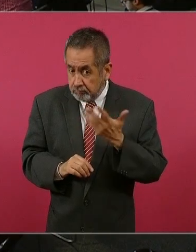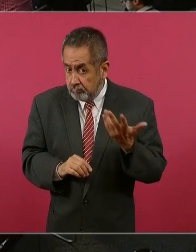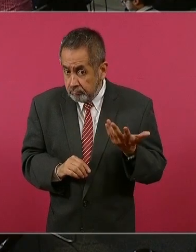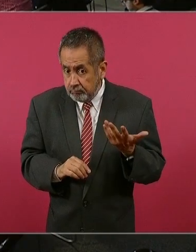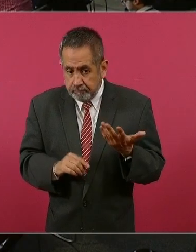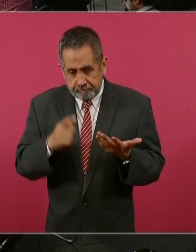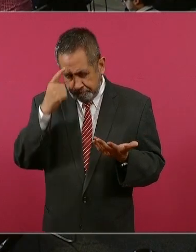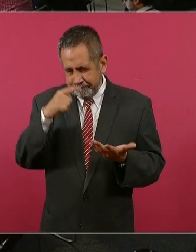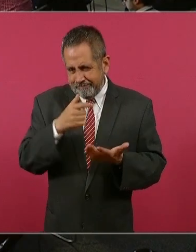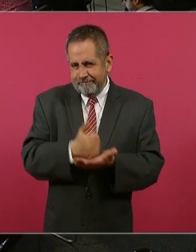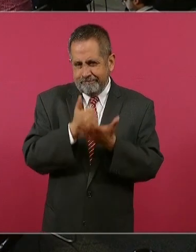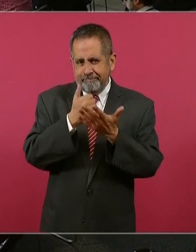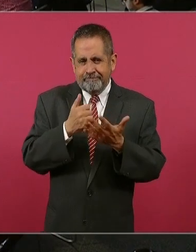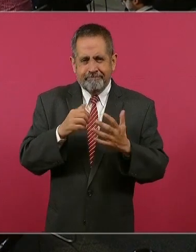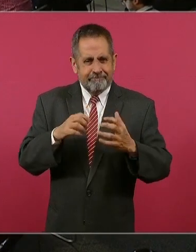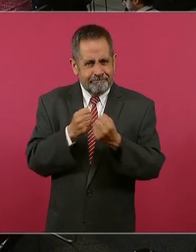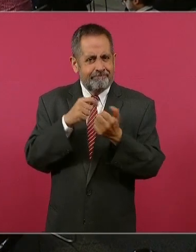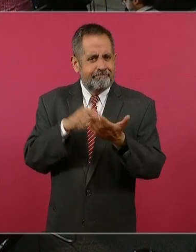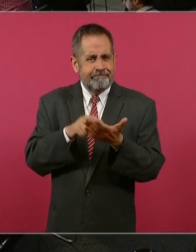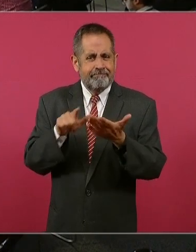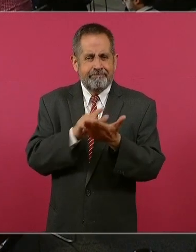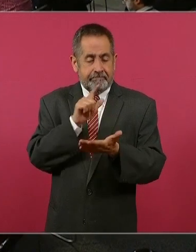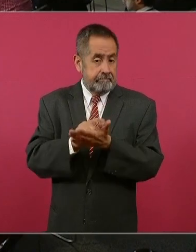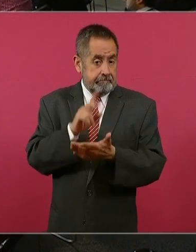tenga esa